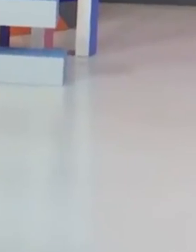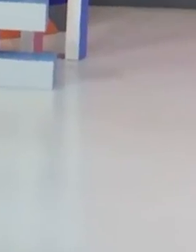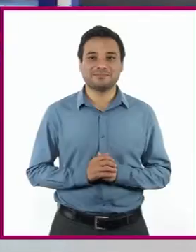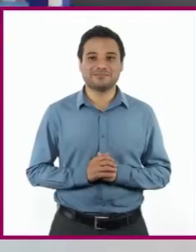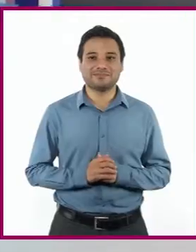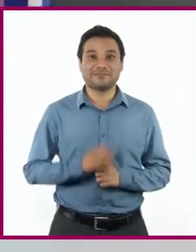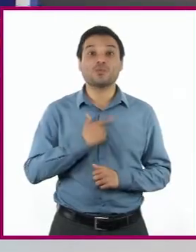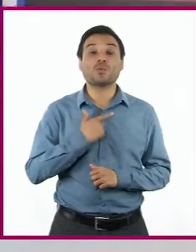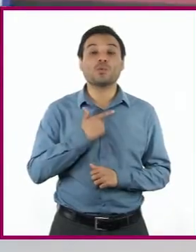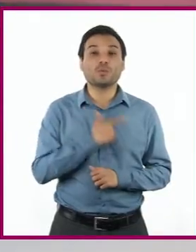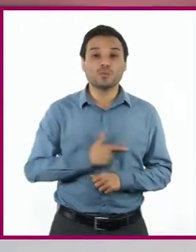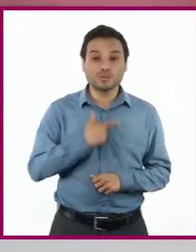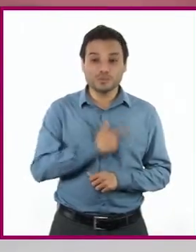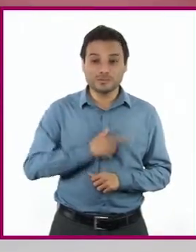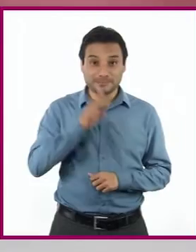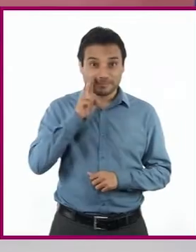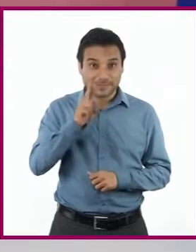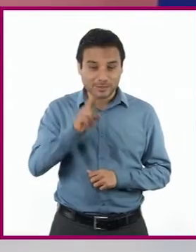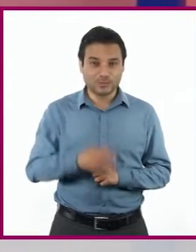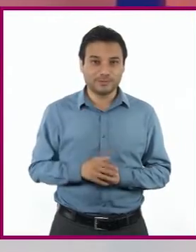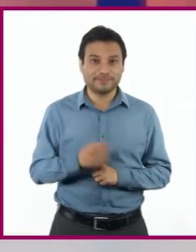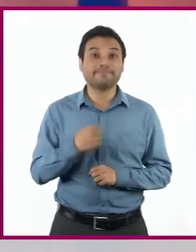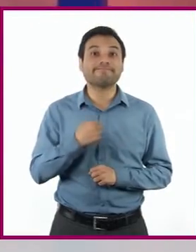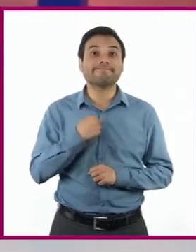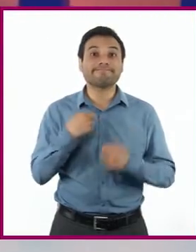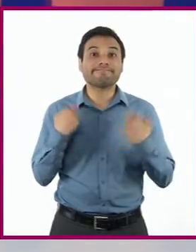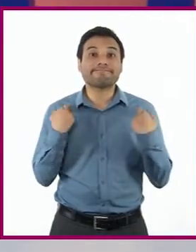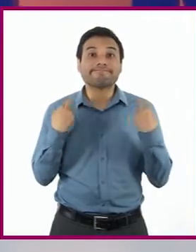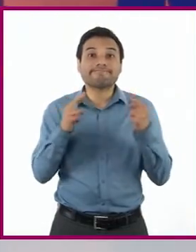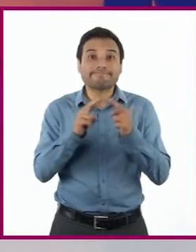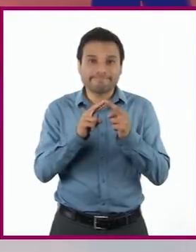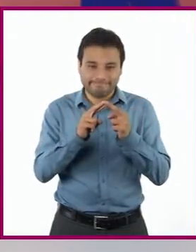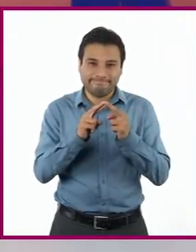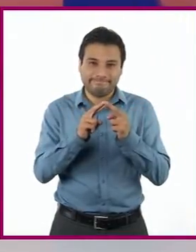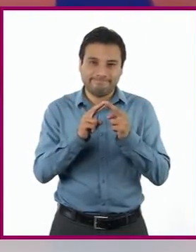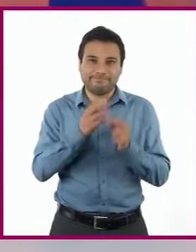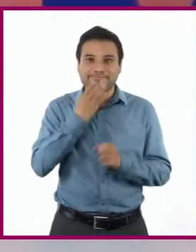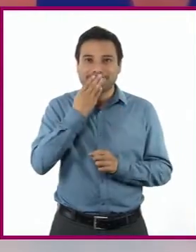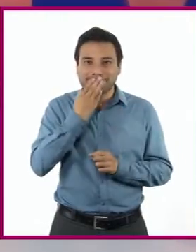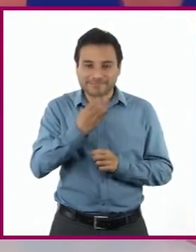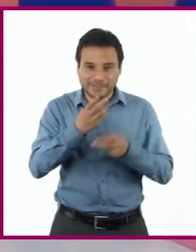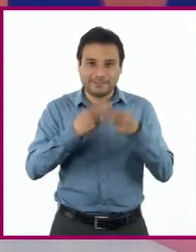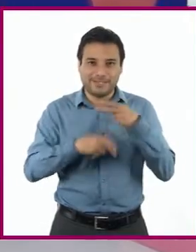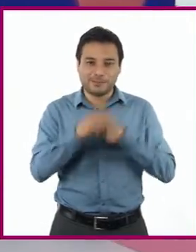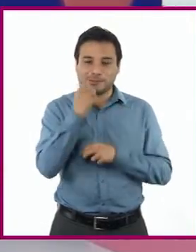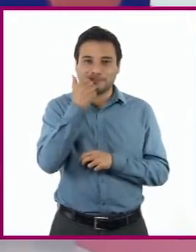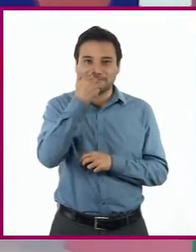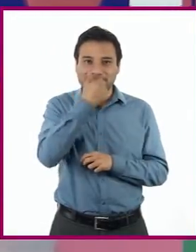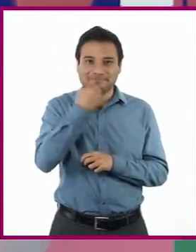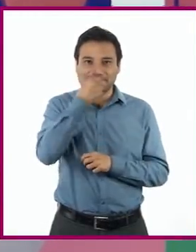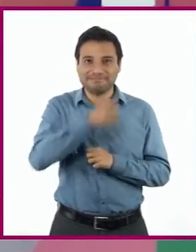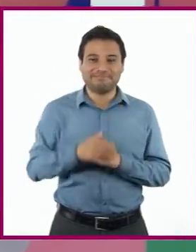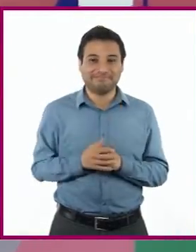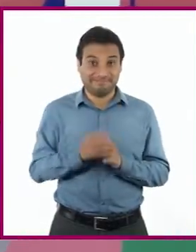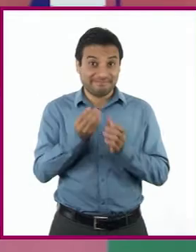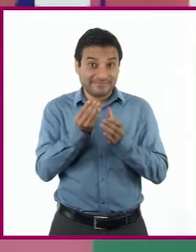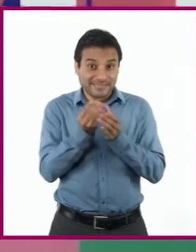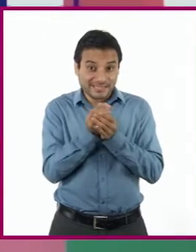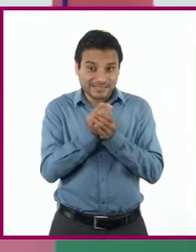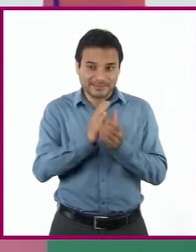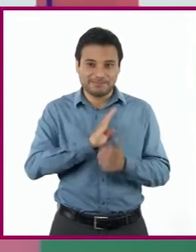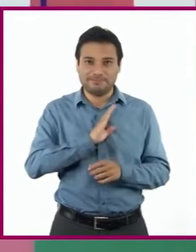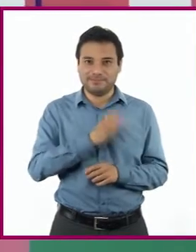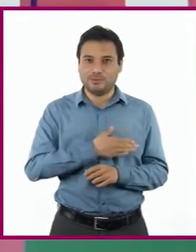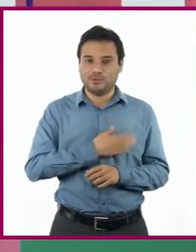gusto encontrarnos por aquí de nuevo. Soy el profesor Josian García Giles y les doy la bienvenida a las alumnas y alumnos de lengua materna